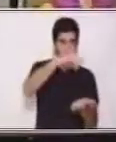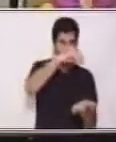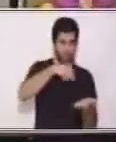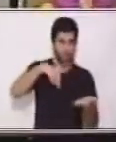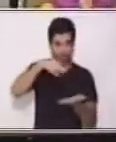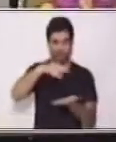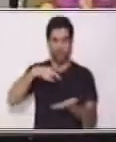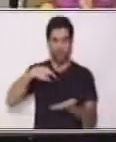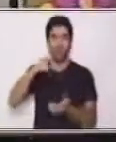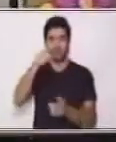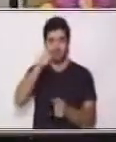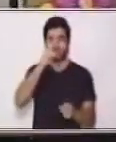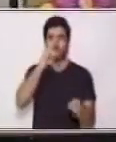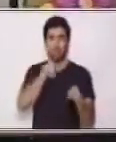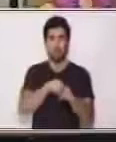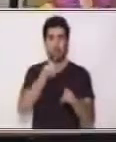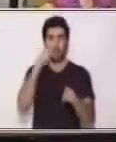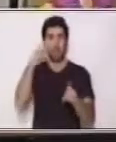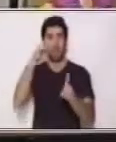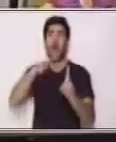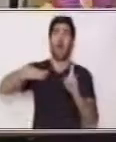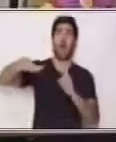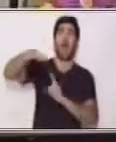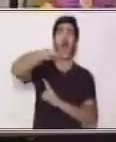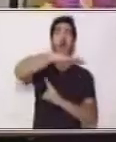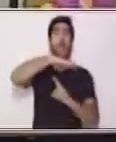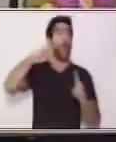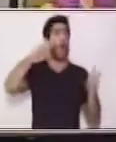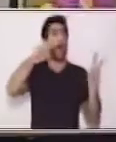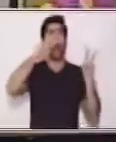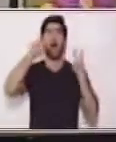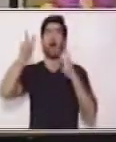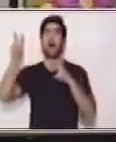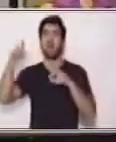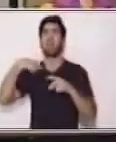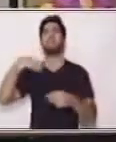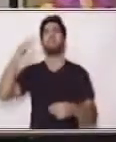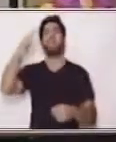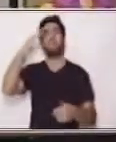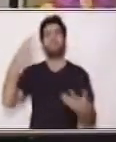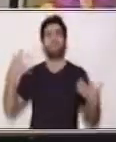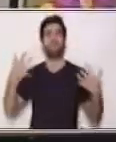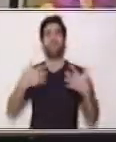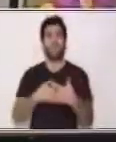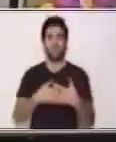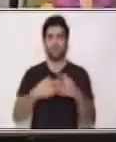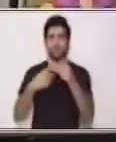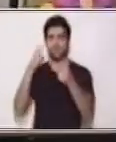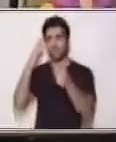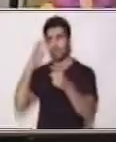y lo hayas relacionado con los cuerpos sólidos. Recuerda que aprendimos el cono,